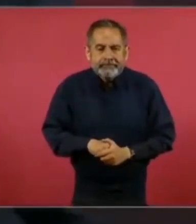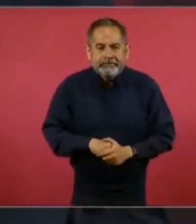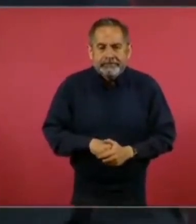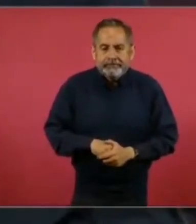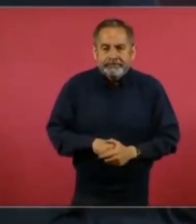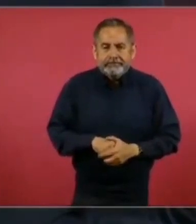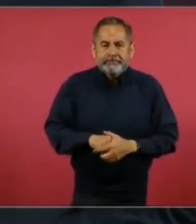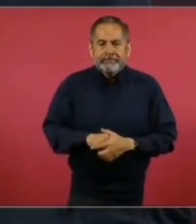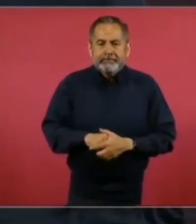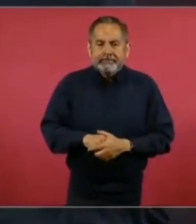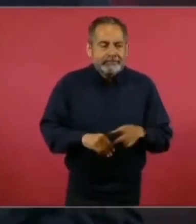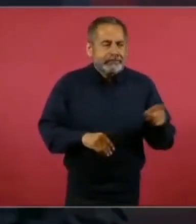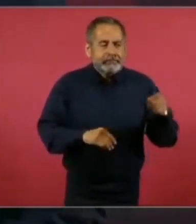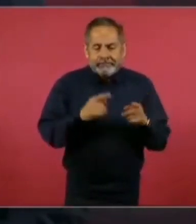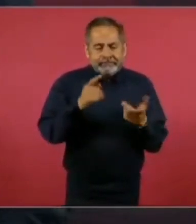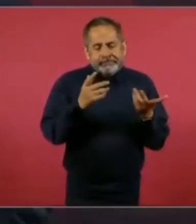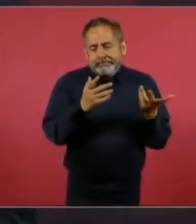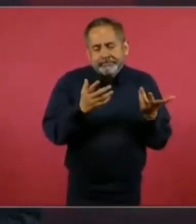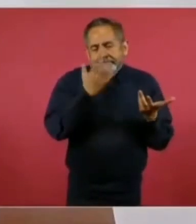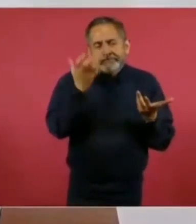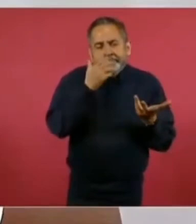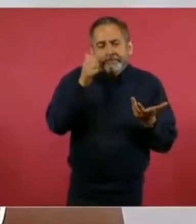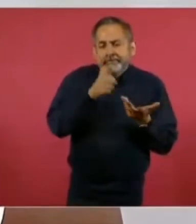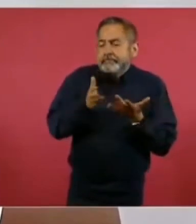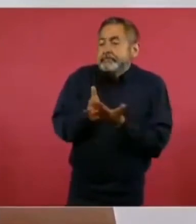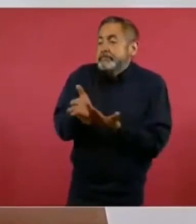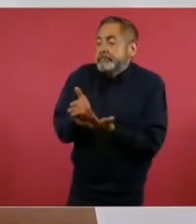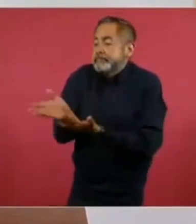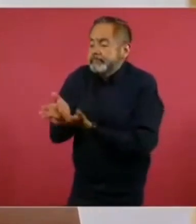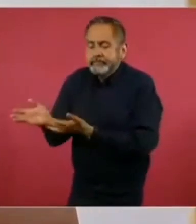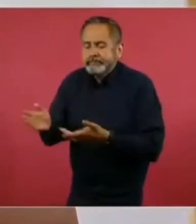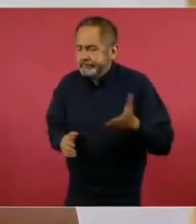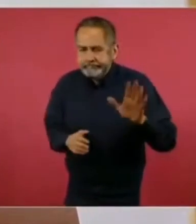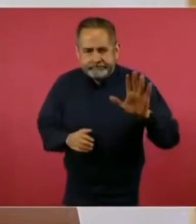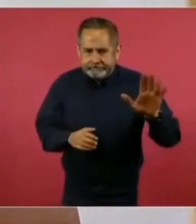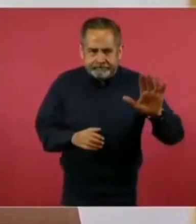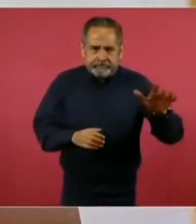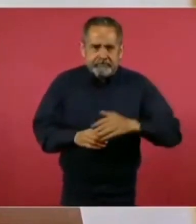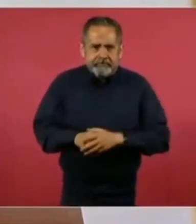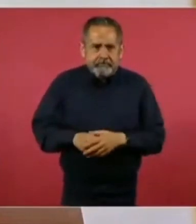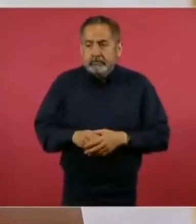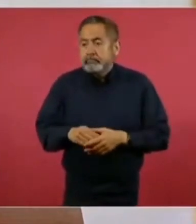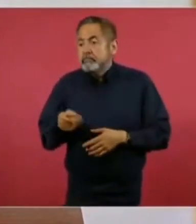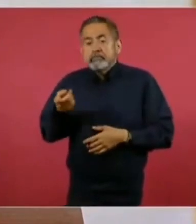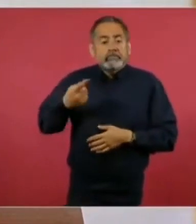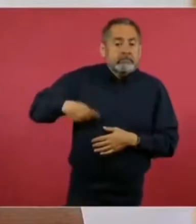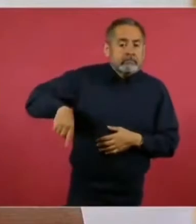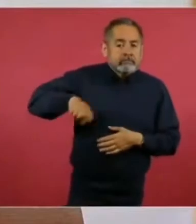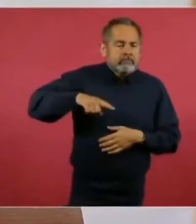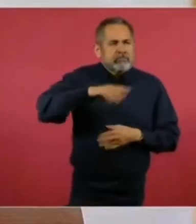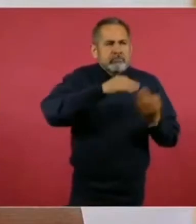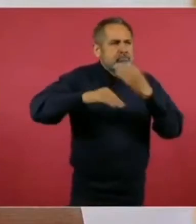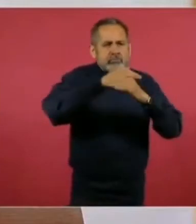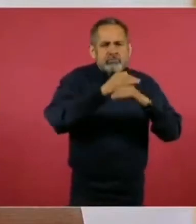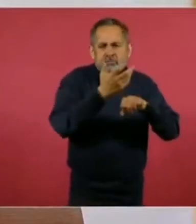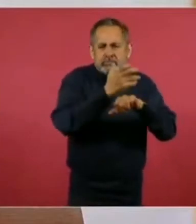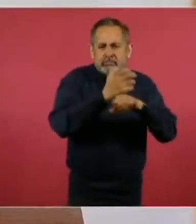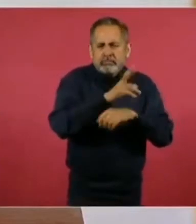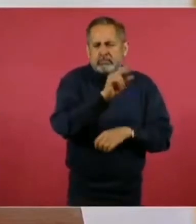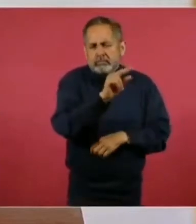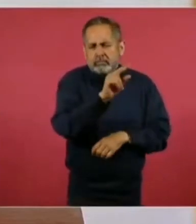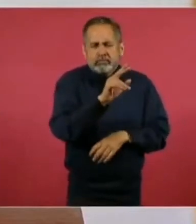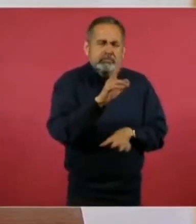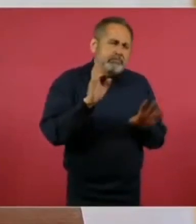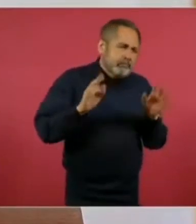Y hay esa manía, no en todos los funcionarios de Estados Unidos, no en el